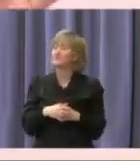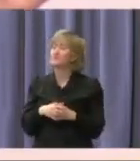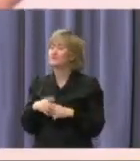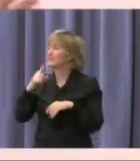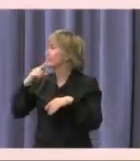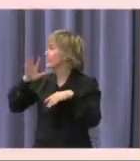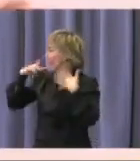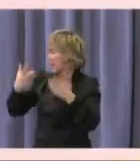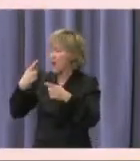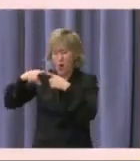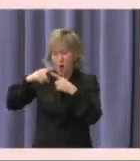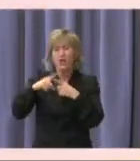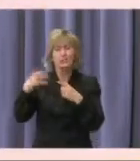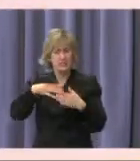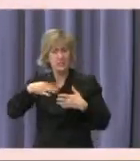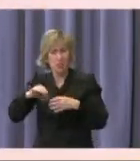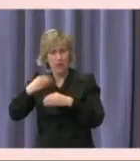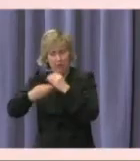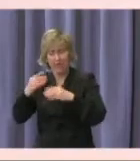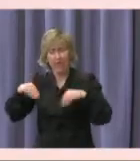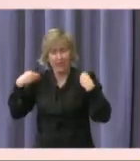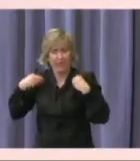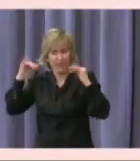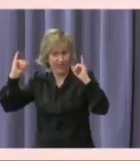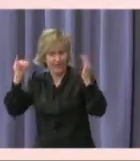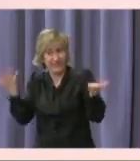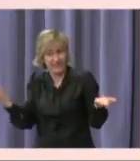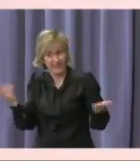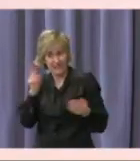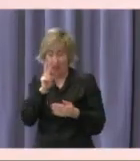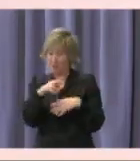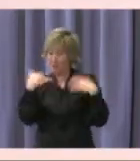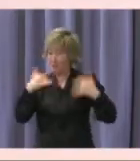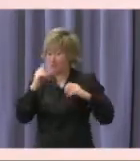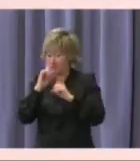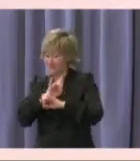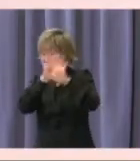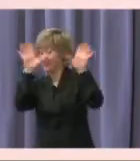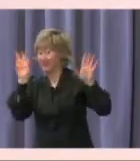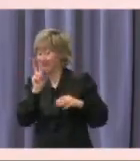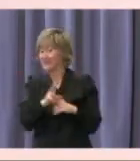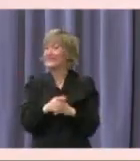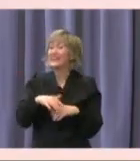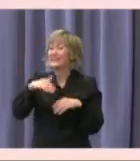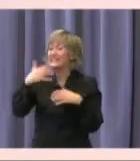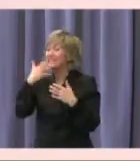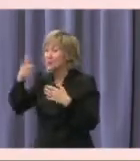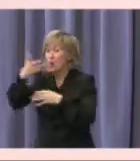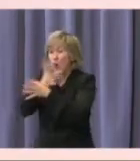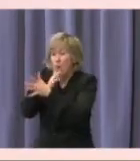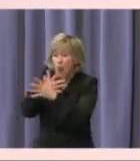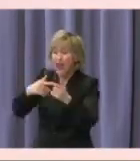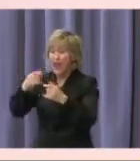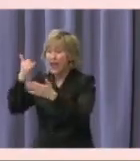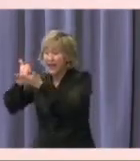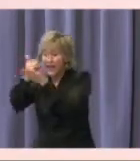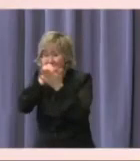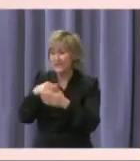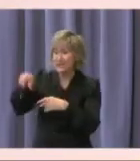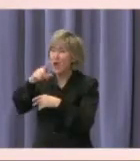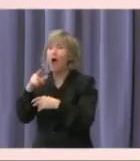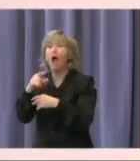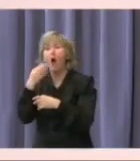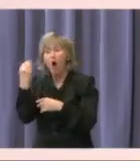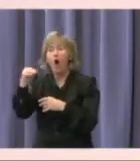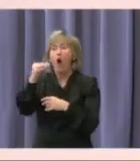es muy divertido. Las cosas como son. Pero es que es verdad, en el momento que se le da juego a la clase, que le interesa el tema, qué tal, puede ser algo